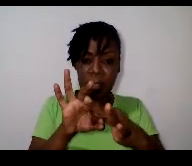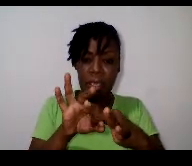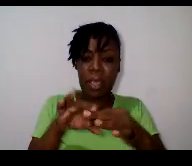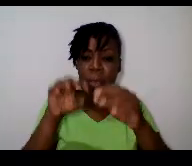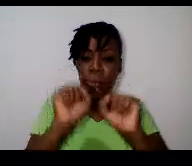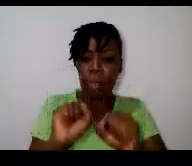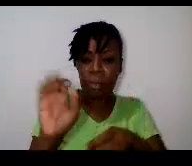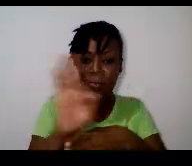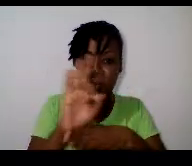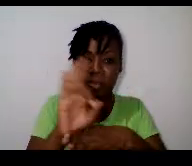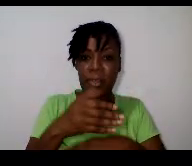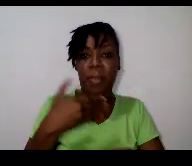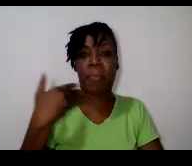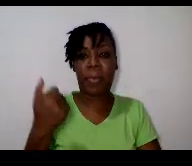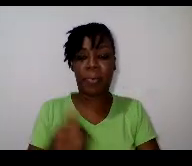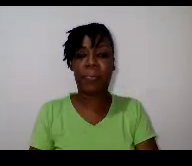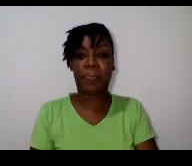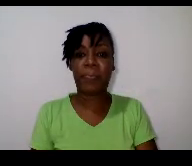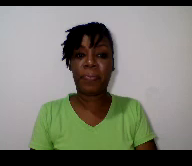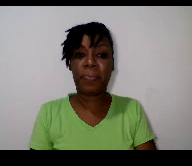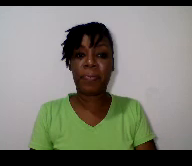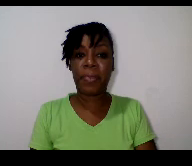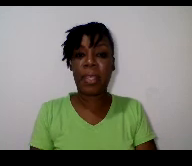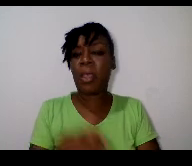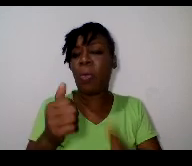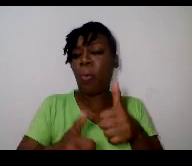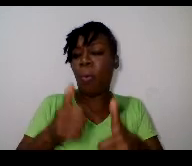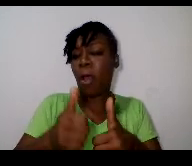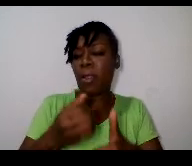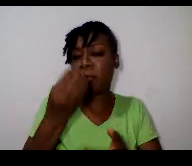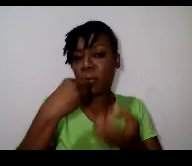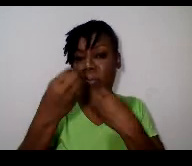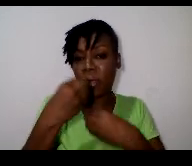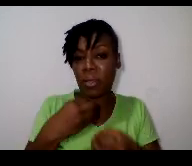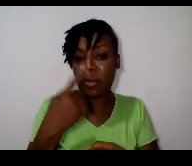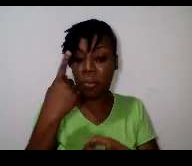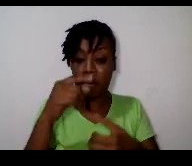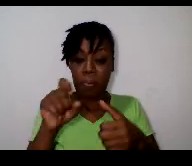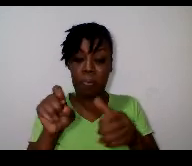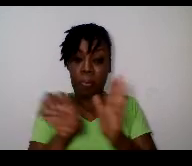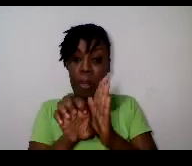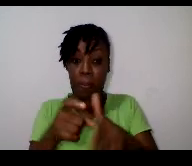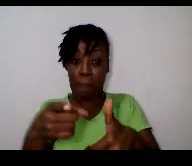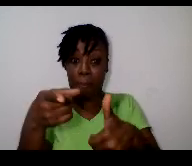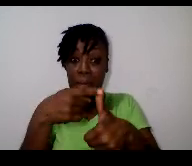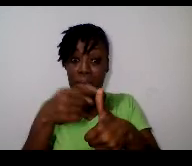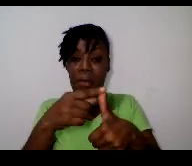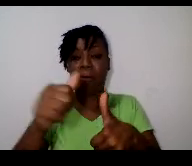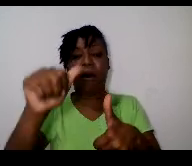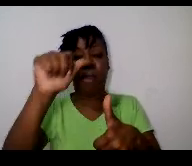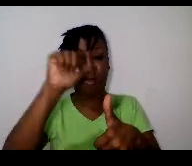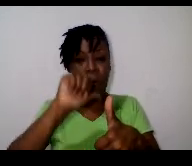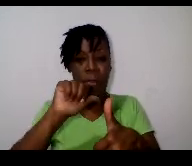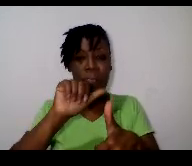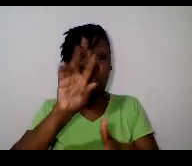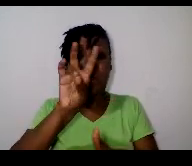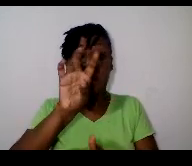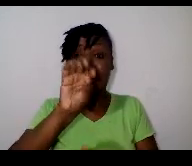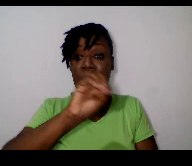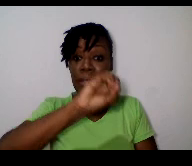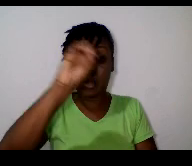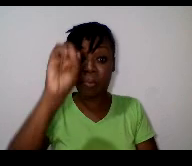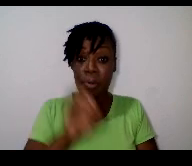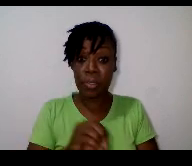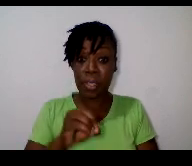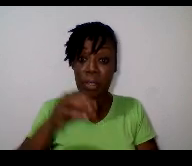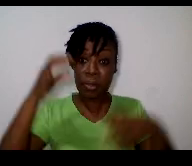mejor. ¿Cuáles son estos alimentos? El primero es el agua. El 70% de nuestro